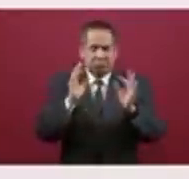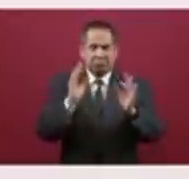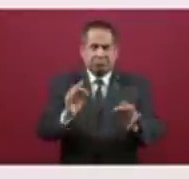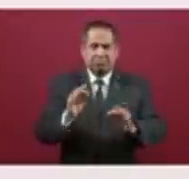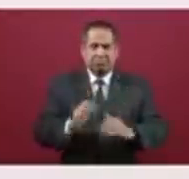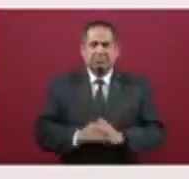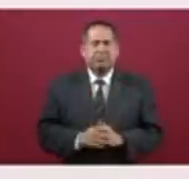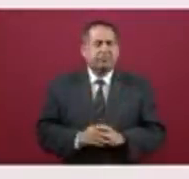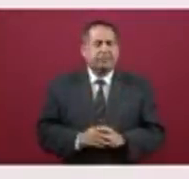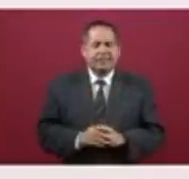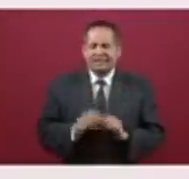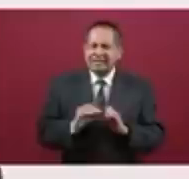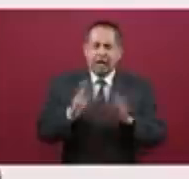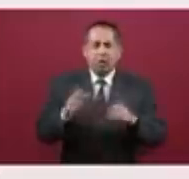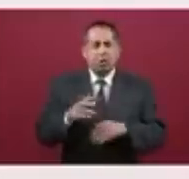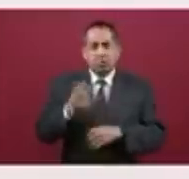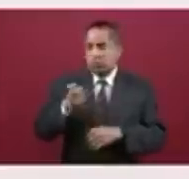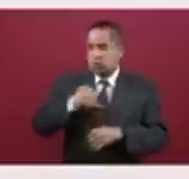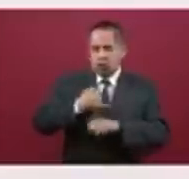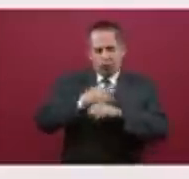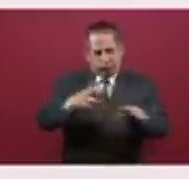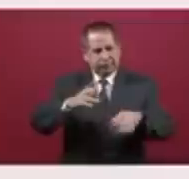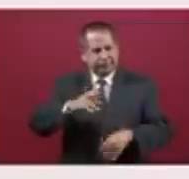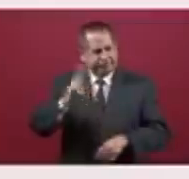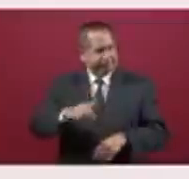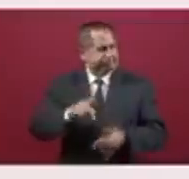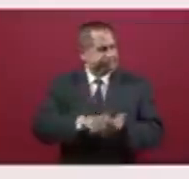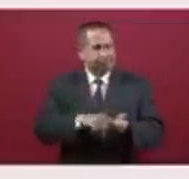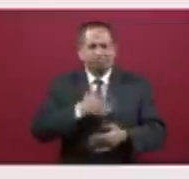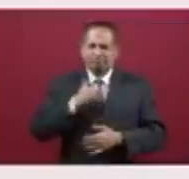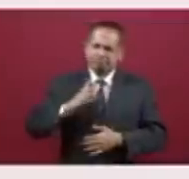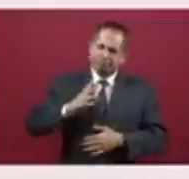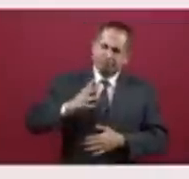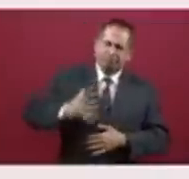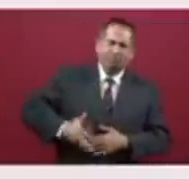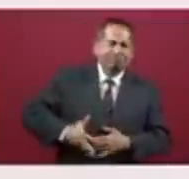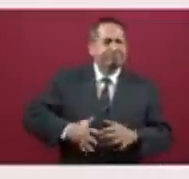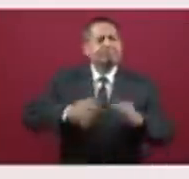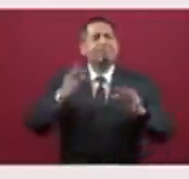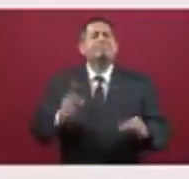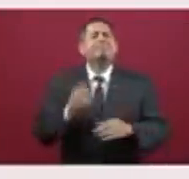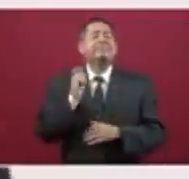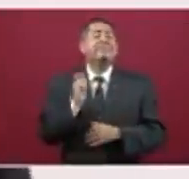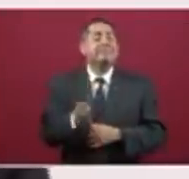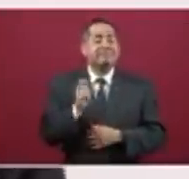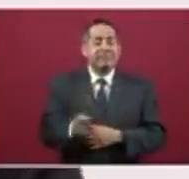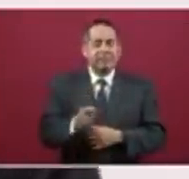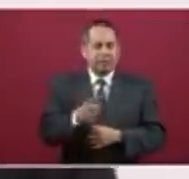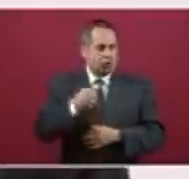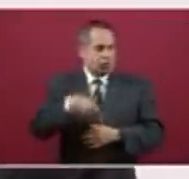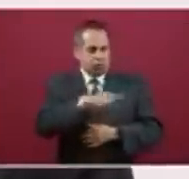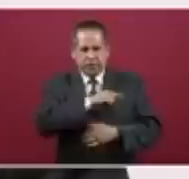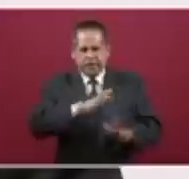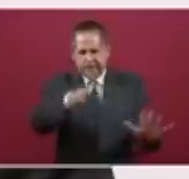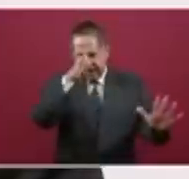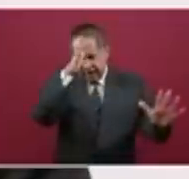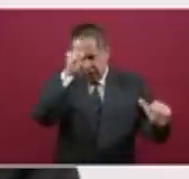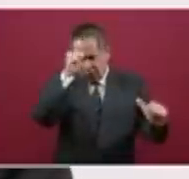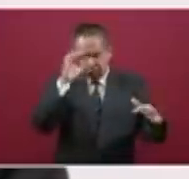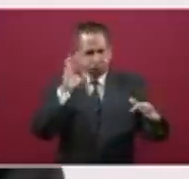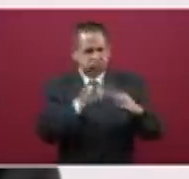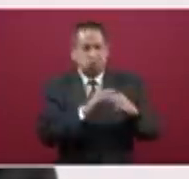dejar de informar con orgullo que logramos un importante acuerdo con el sector